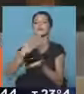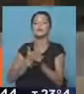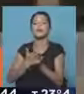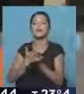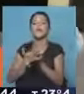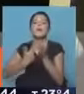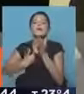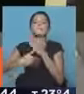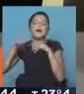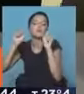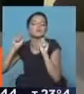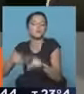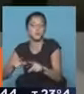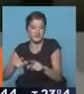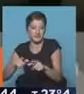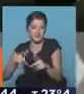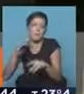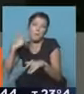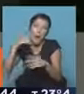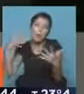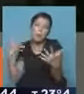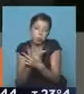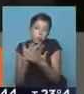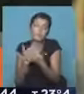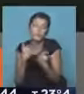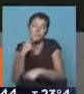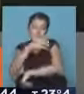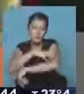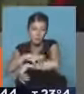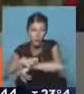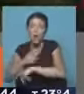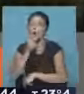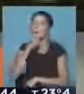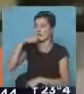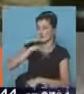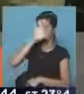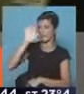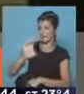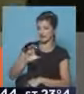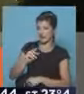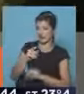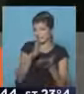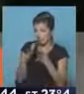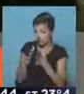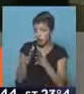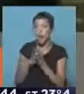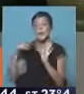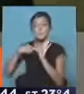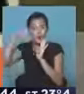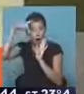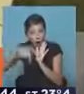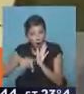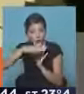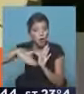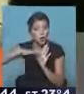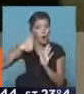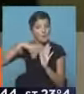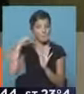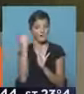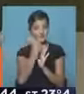territoriales marginales uno pueda decir como si fueran las provincias atrasadas aquí pero está ganando los conurbanos que les generaron con urbanos